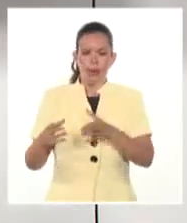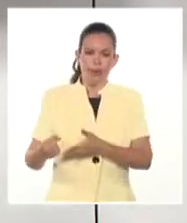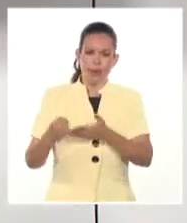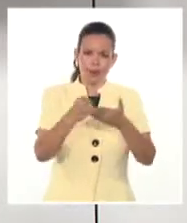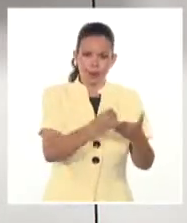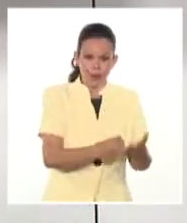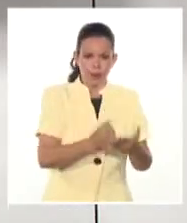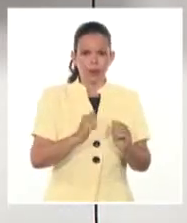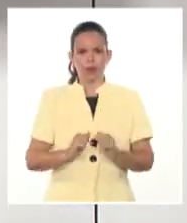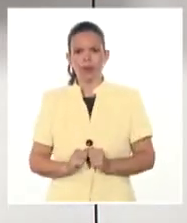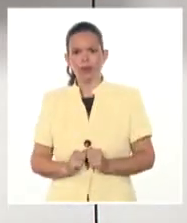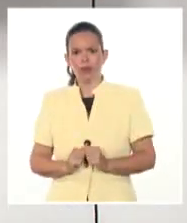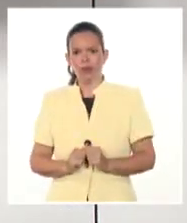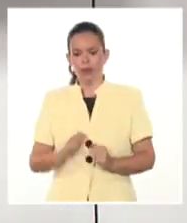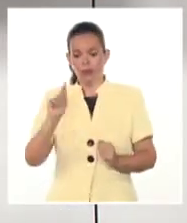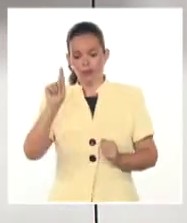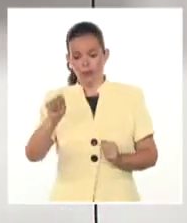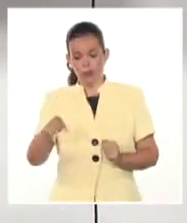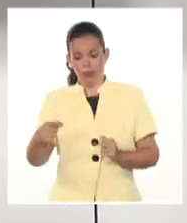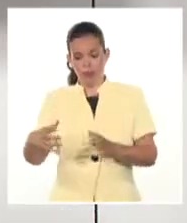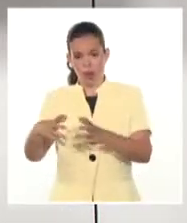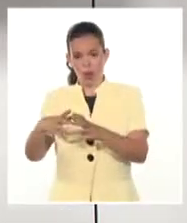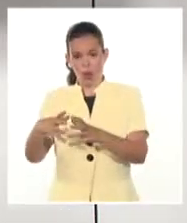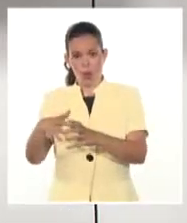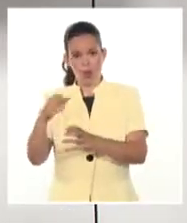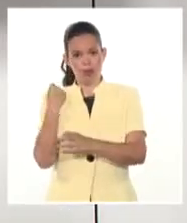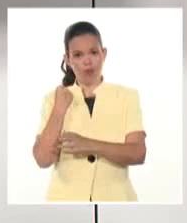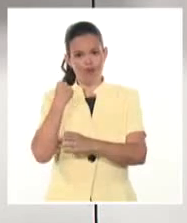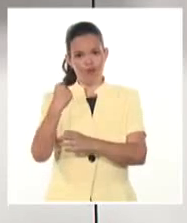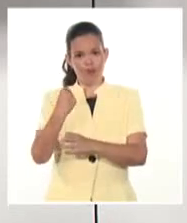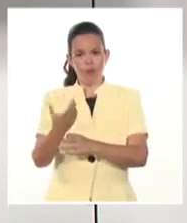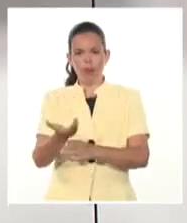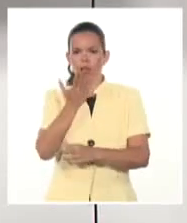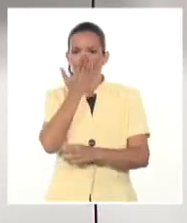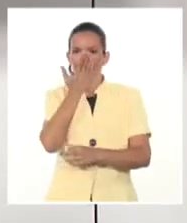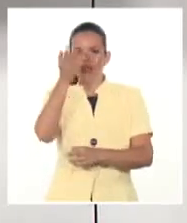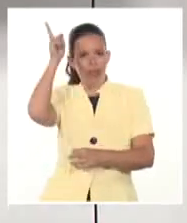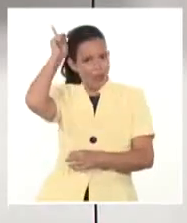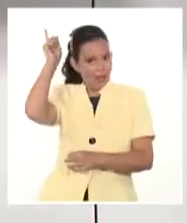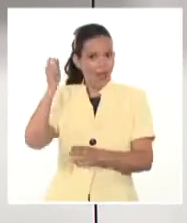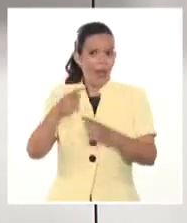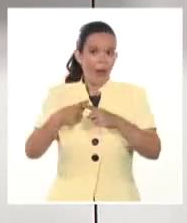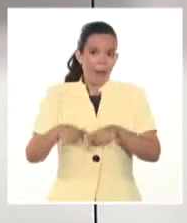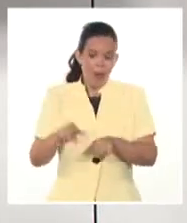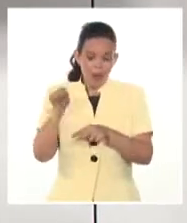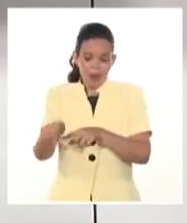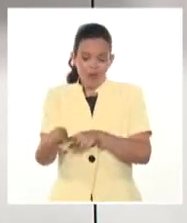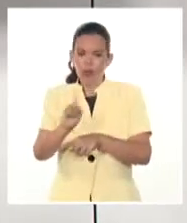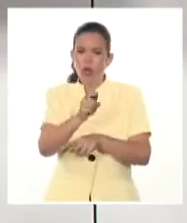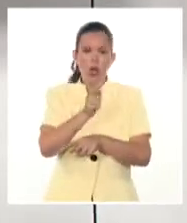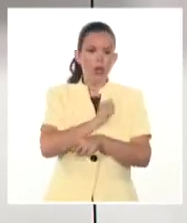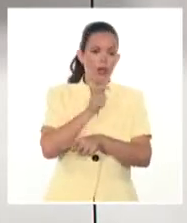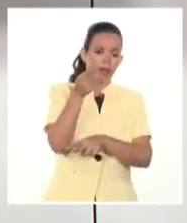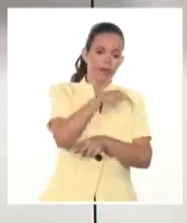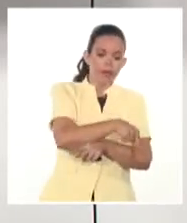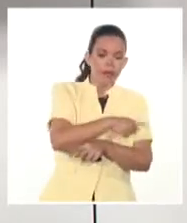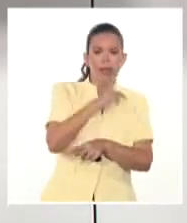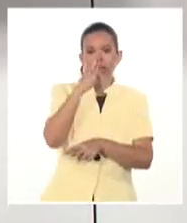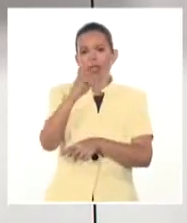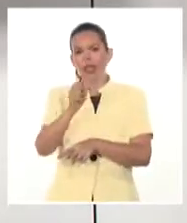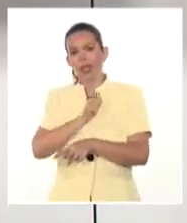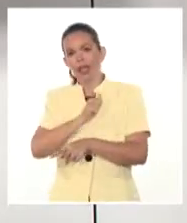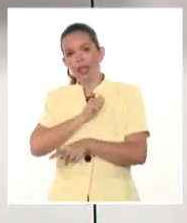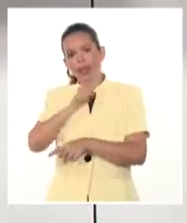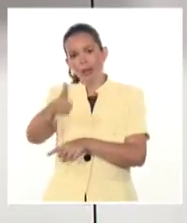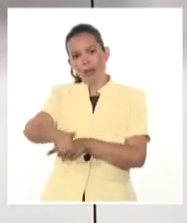central en esto son los indígenas, a los que no le simpatizan ni el banquero ni los seguidores de Correa, y en las pasadas